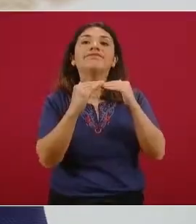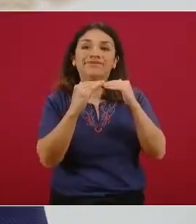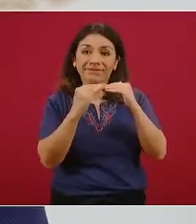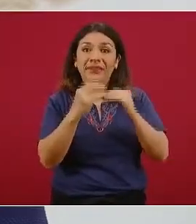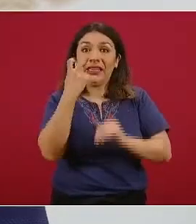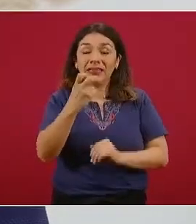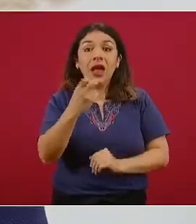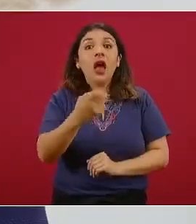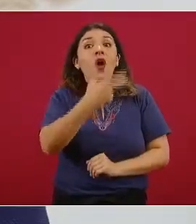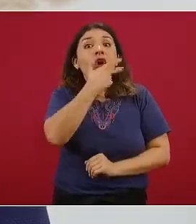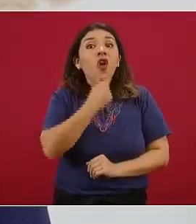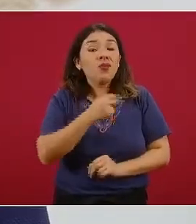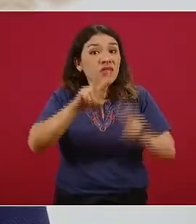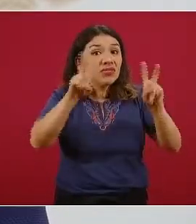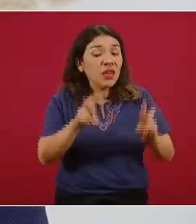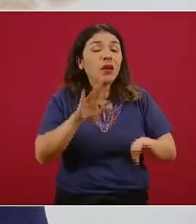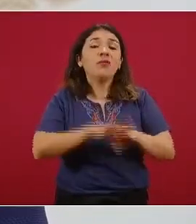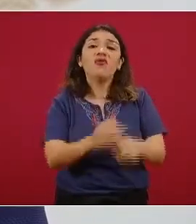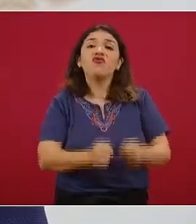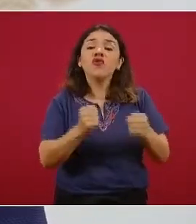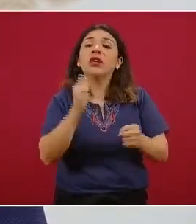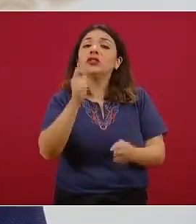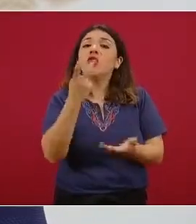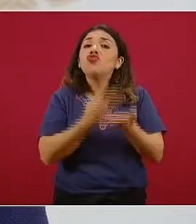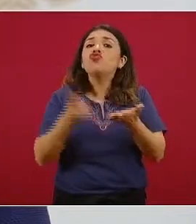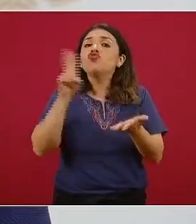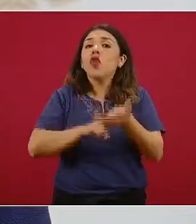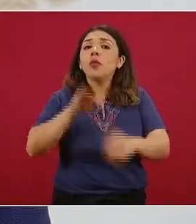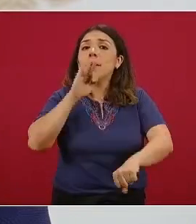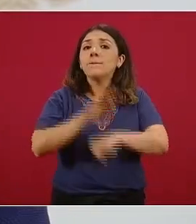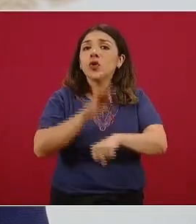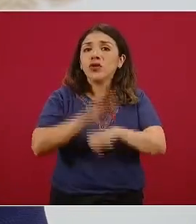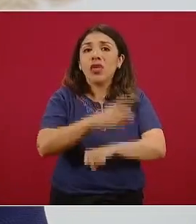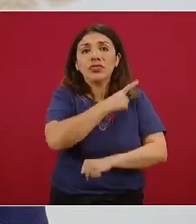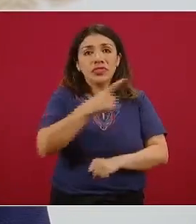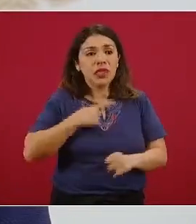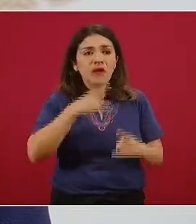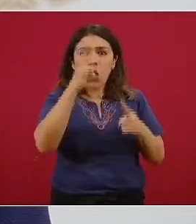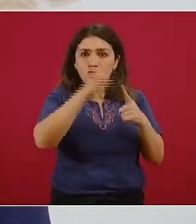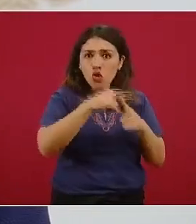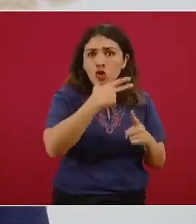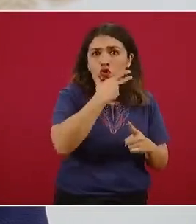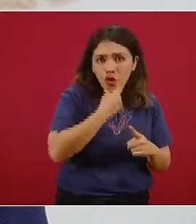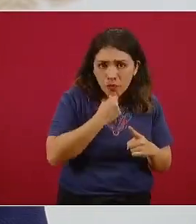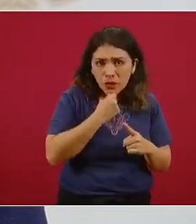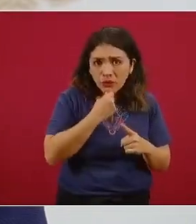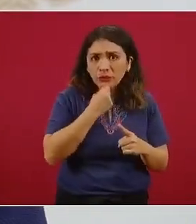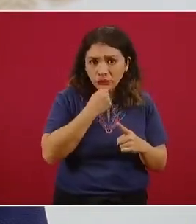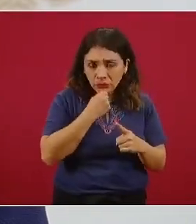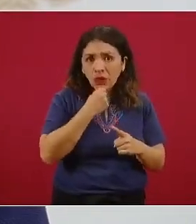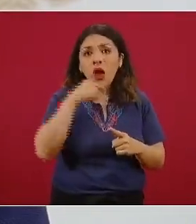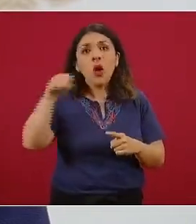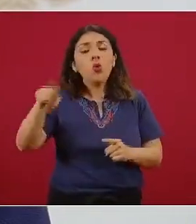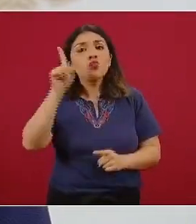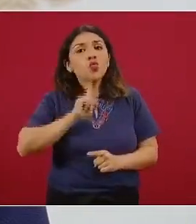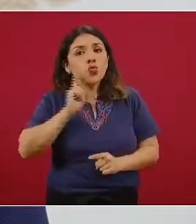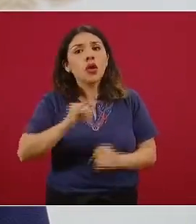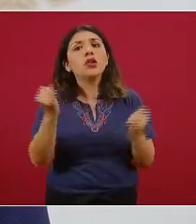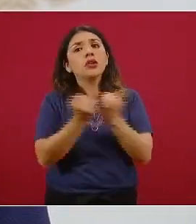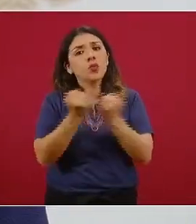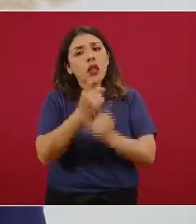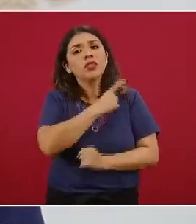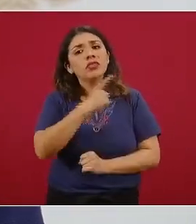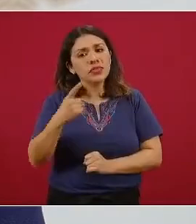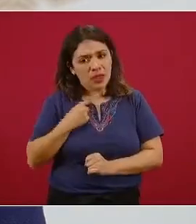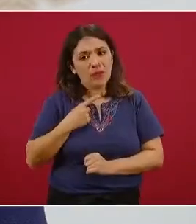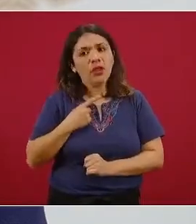tema de masculinidad muy fuerte, la doble protección, que ellos usen un condón y las parejas, mujeres,